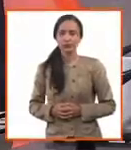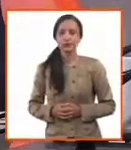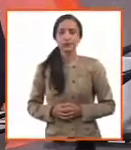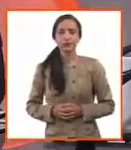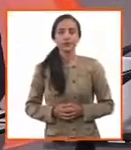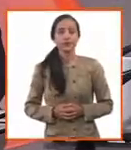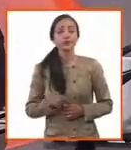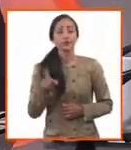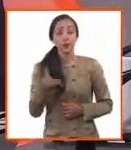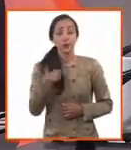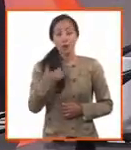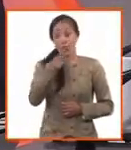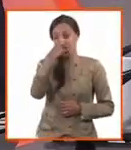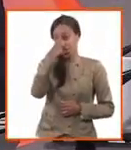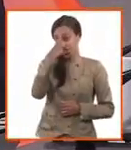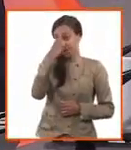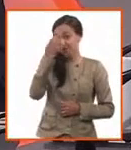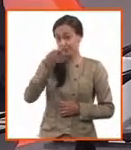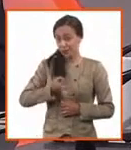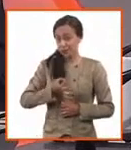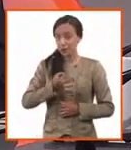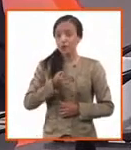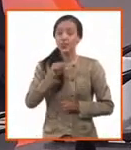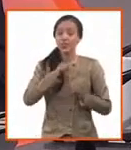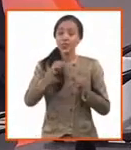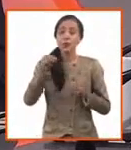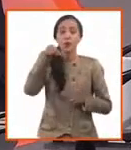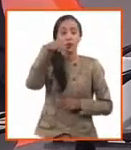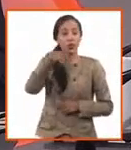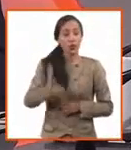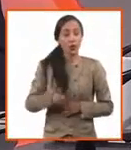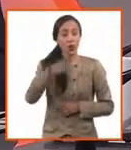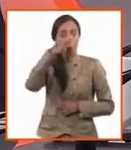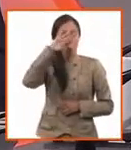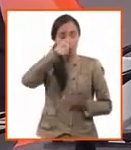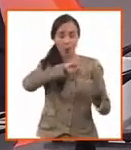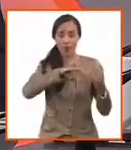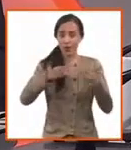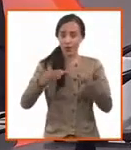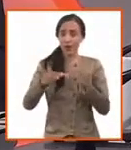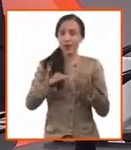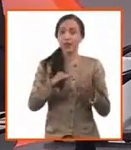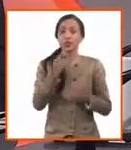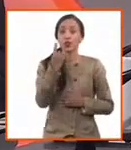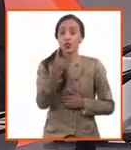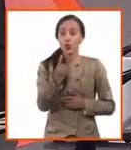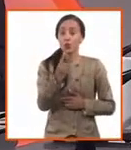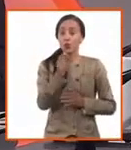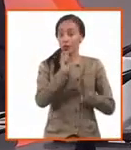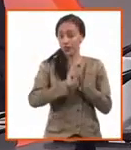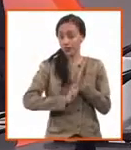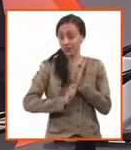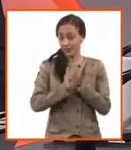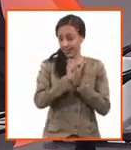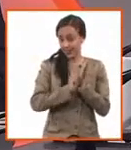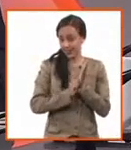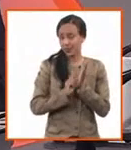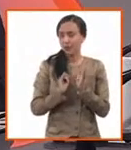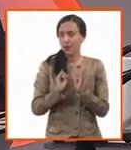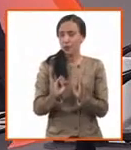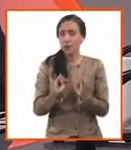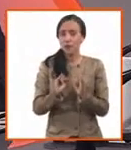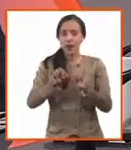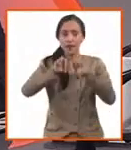Bueno, de Ernesto Che Guevara hablamos hoy, por supuesto, en Cuba Debate. Y uno de los escritos de portada de nuestro